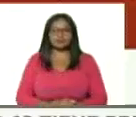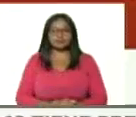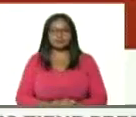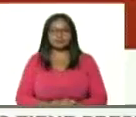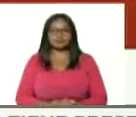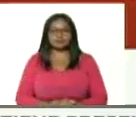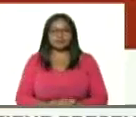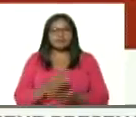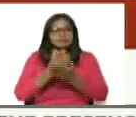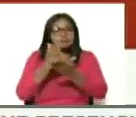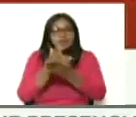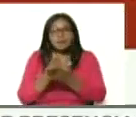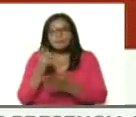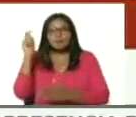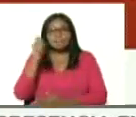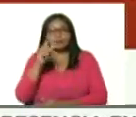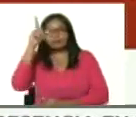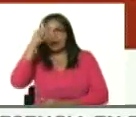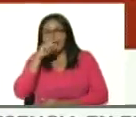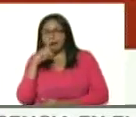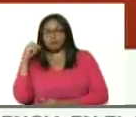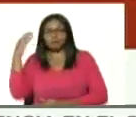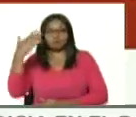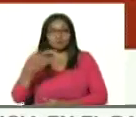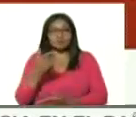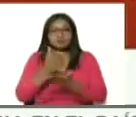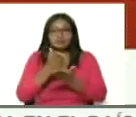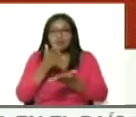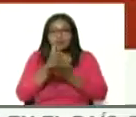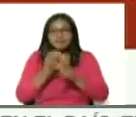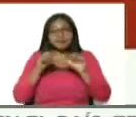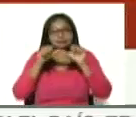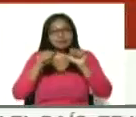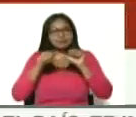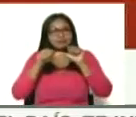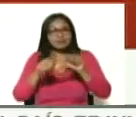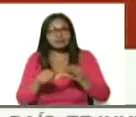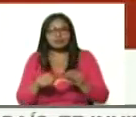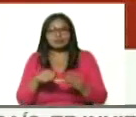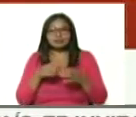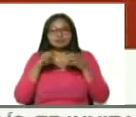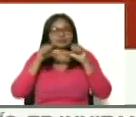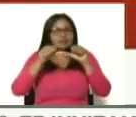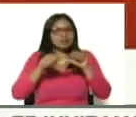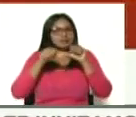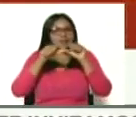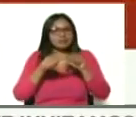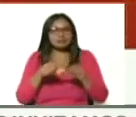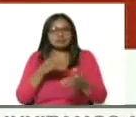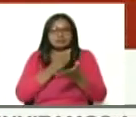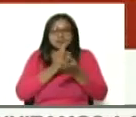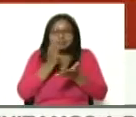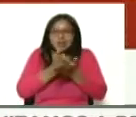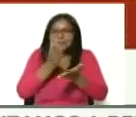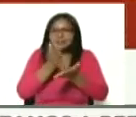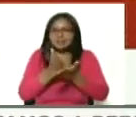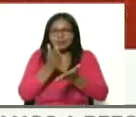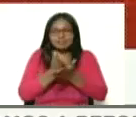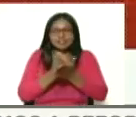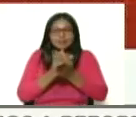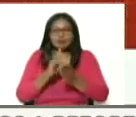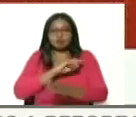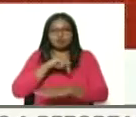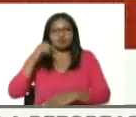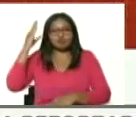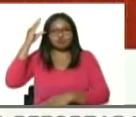meses, todos los años, por siempre, forever, forever, forever, elevar la